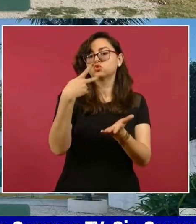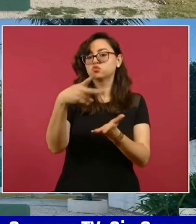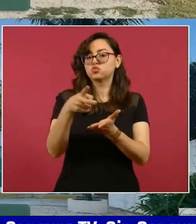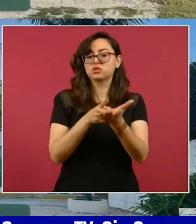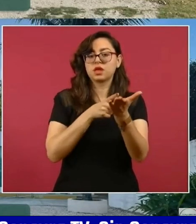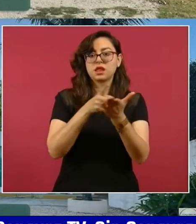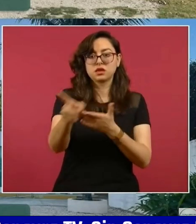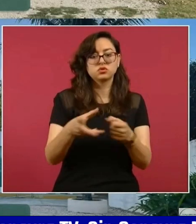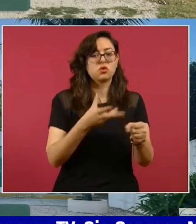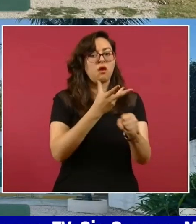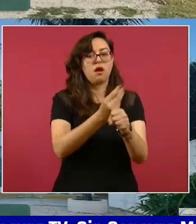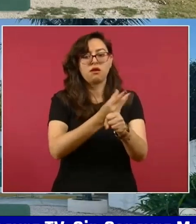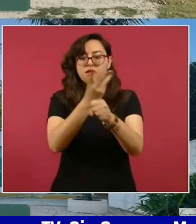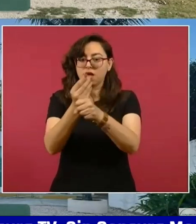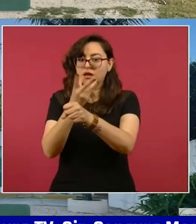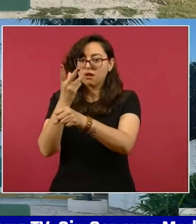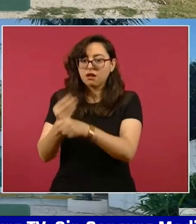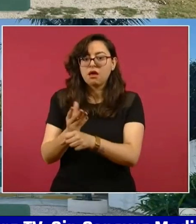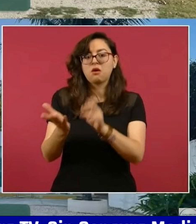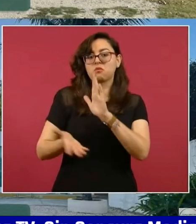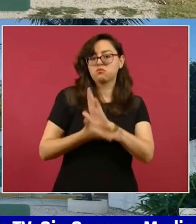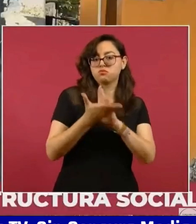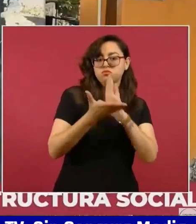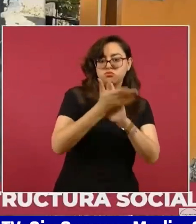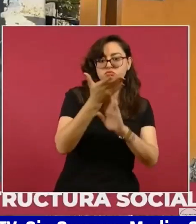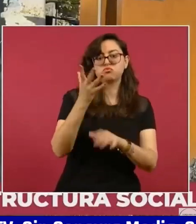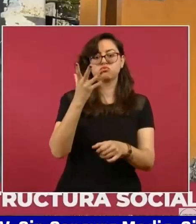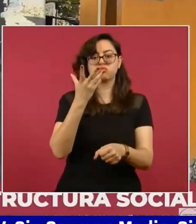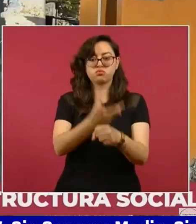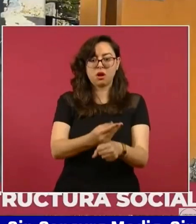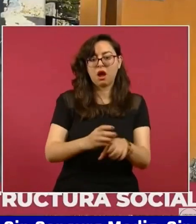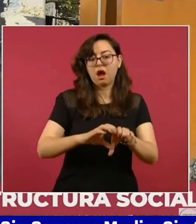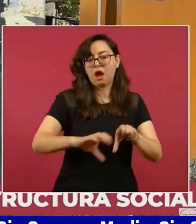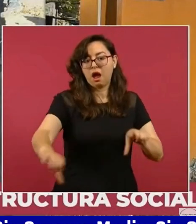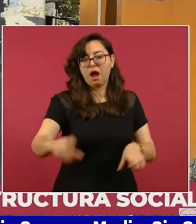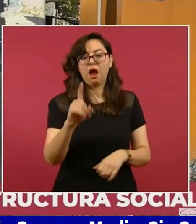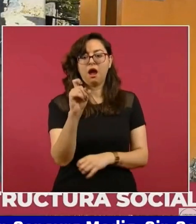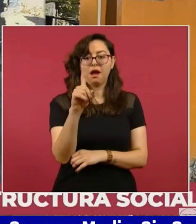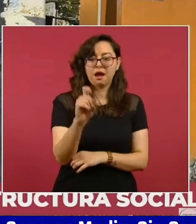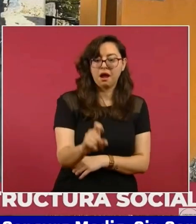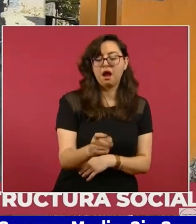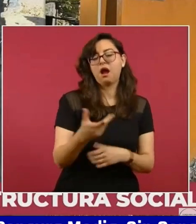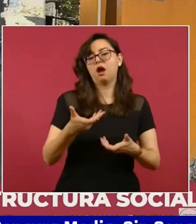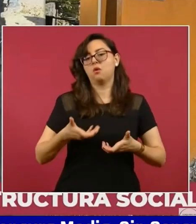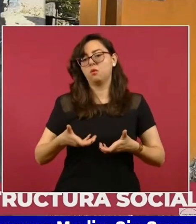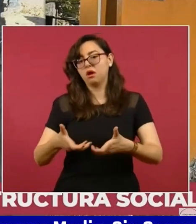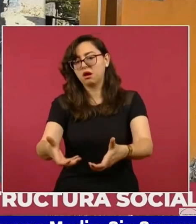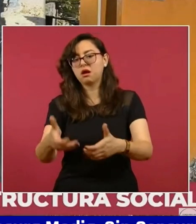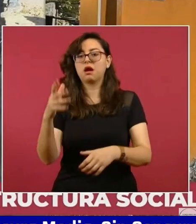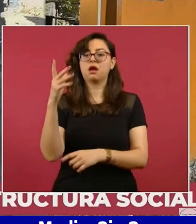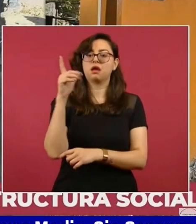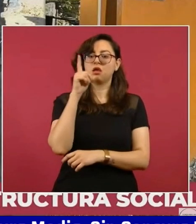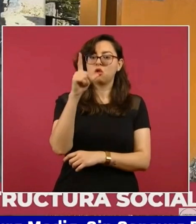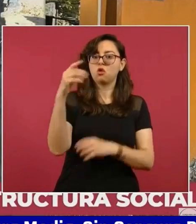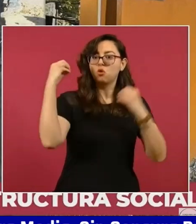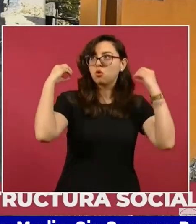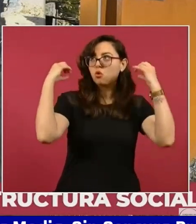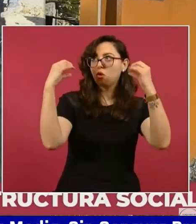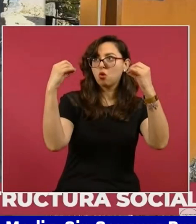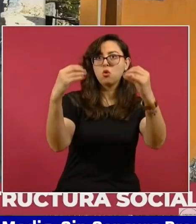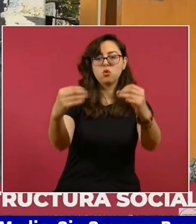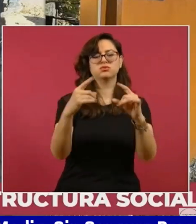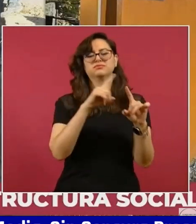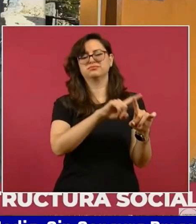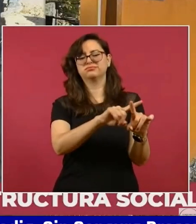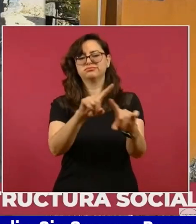a fortalecer obras como agua potable, drenaje, alcantarillado, urbanización, electrificación. Y